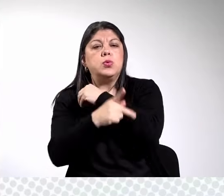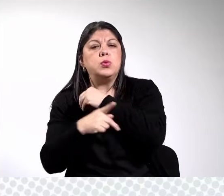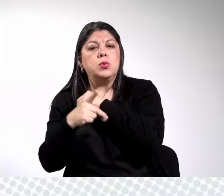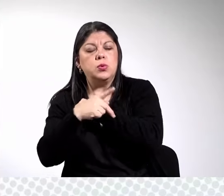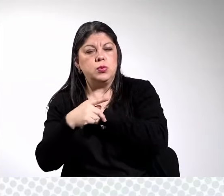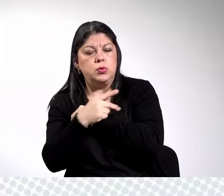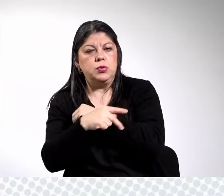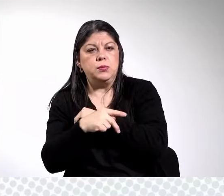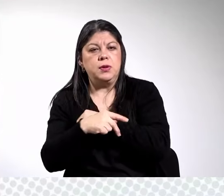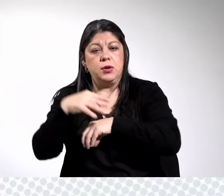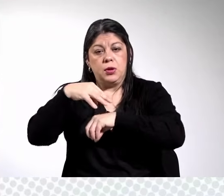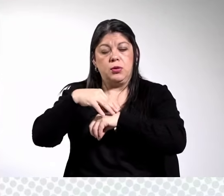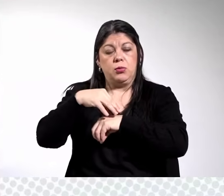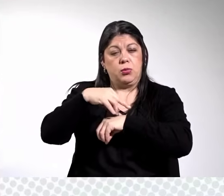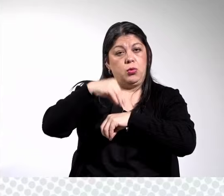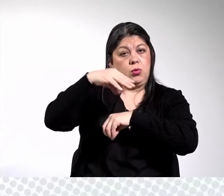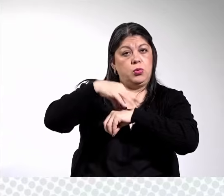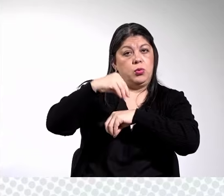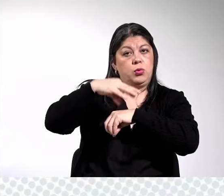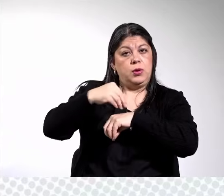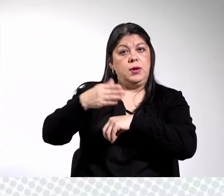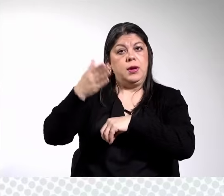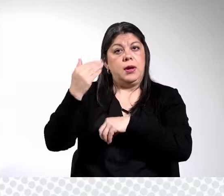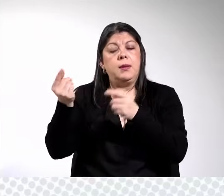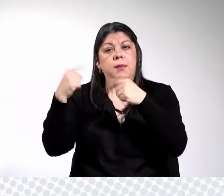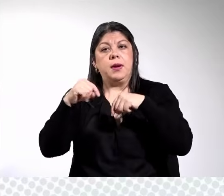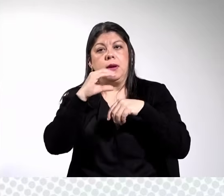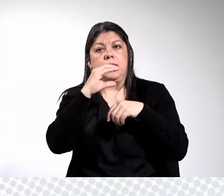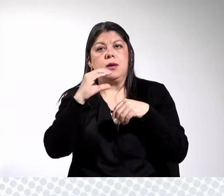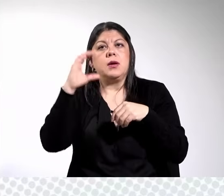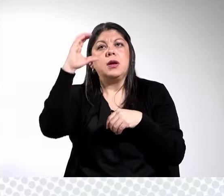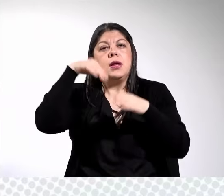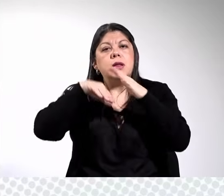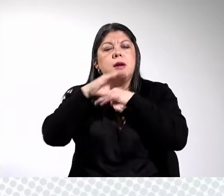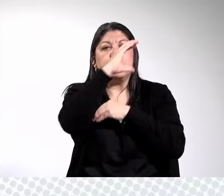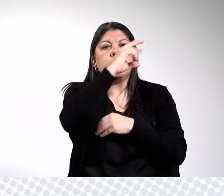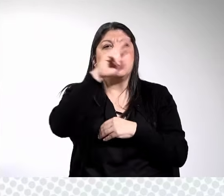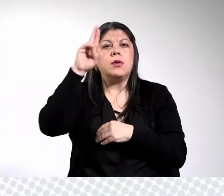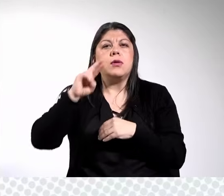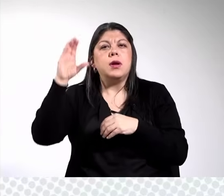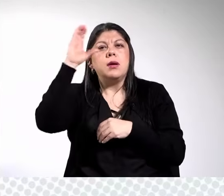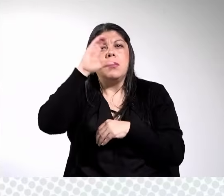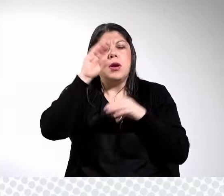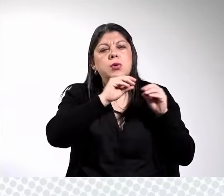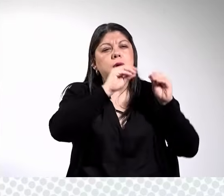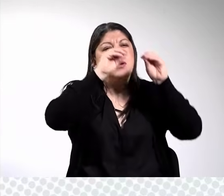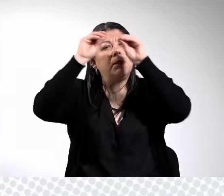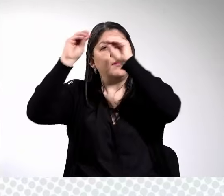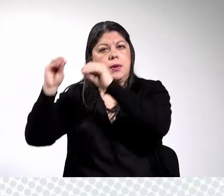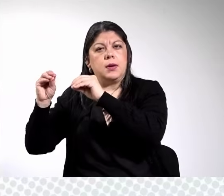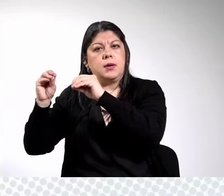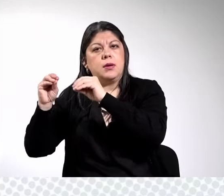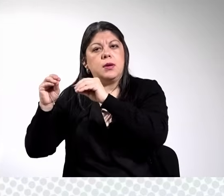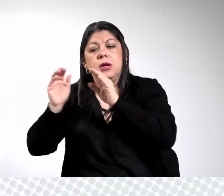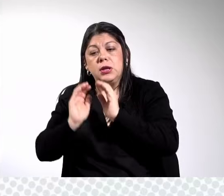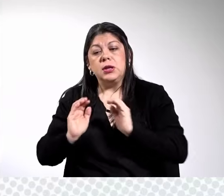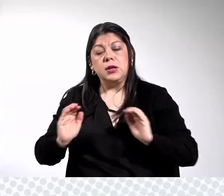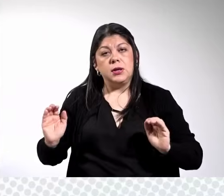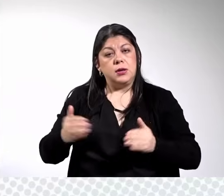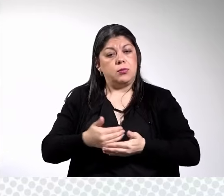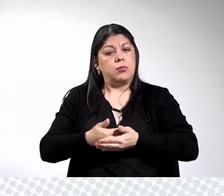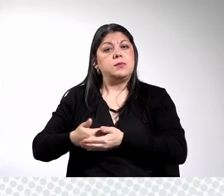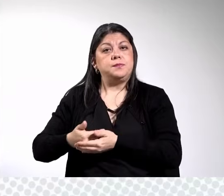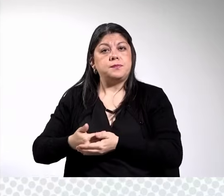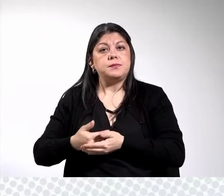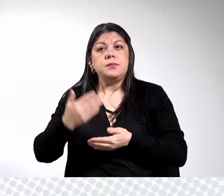Suecia hace 25 años llegaron a nuestros países a buscar migrantes para llevárselos si tenían niños, porque